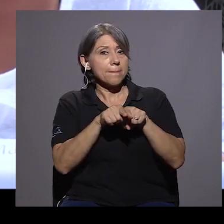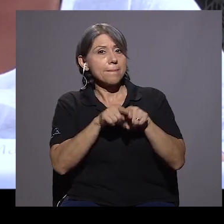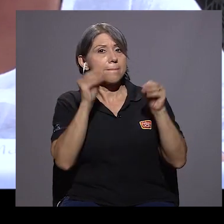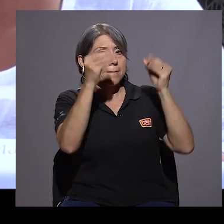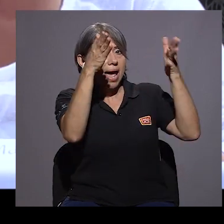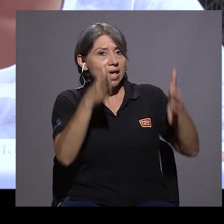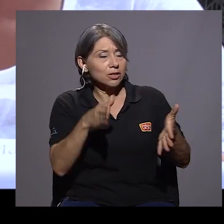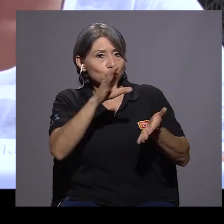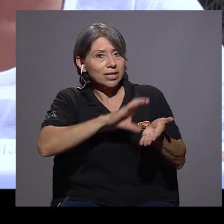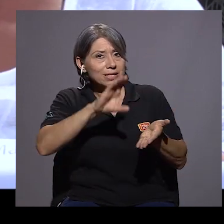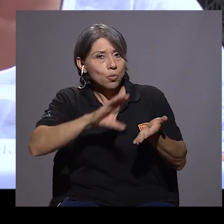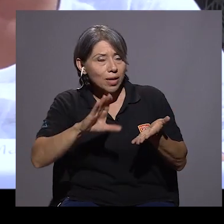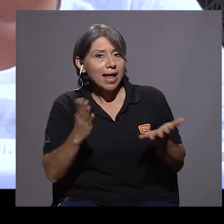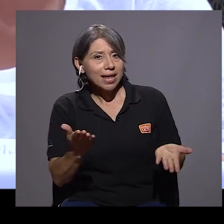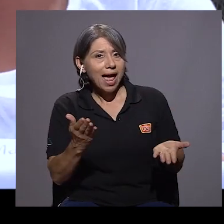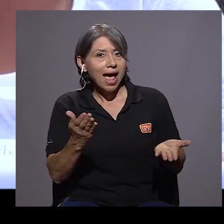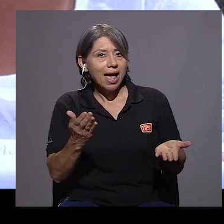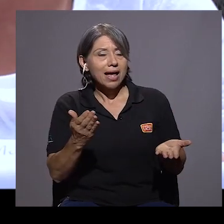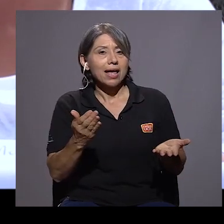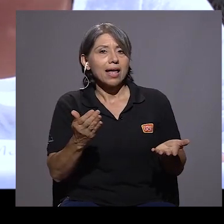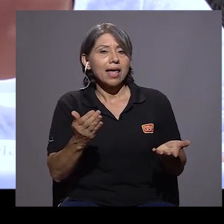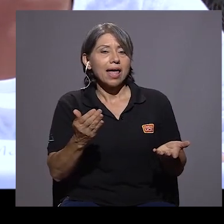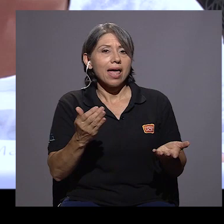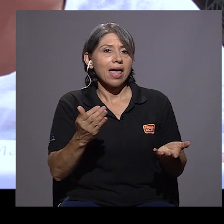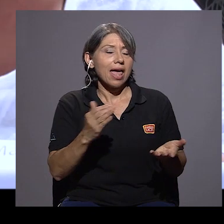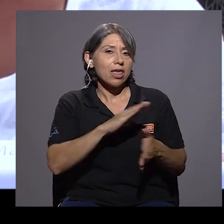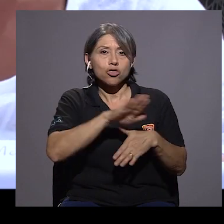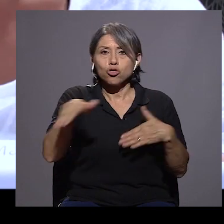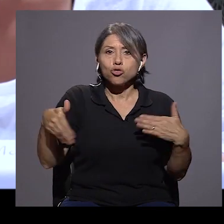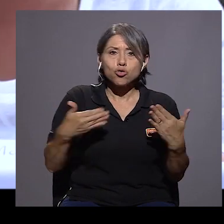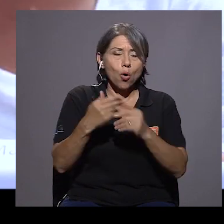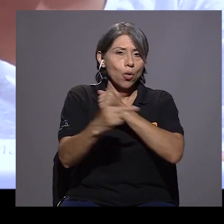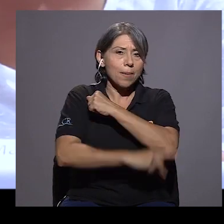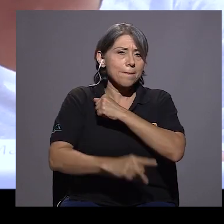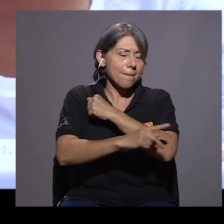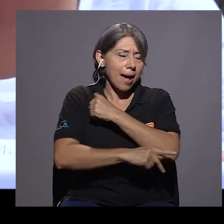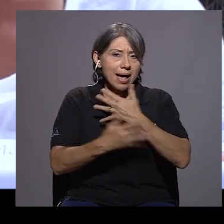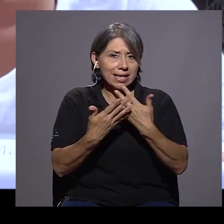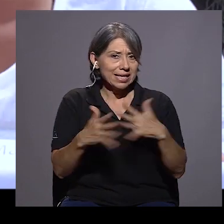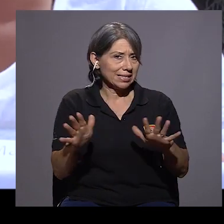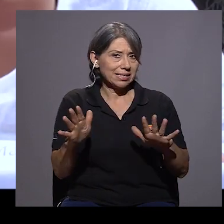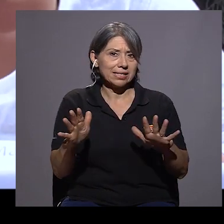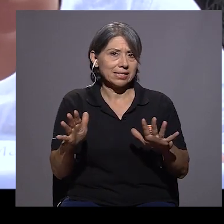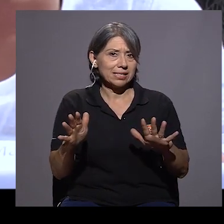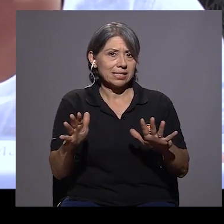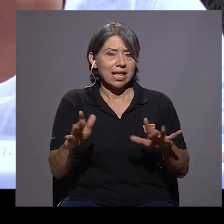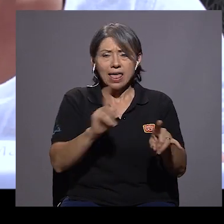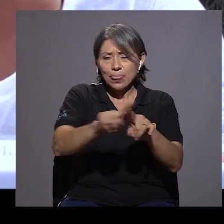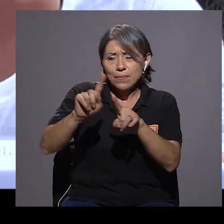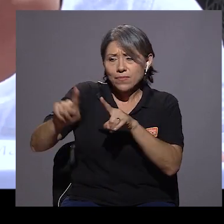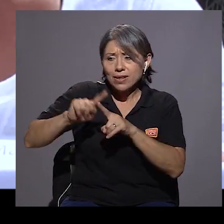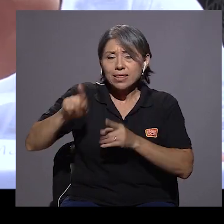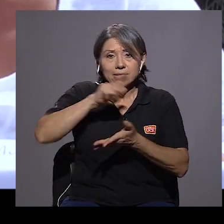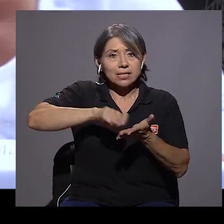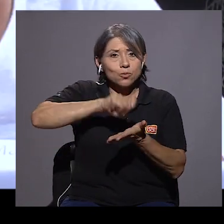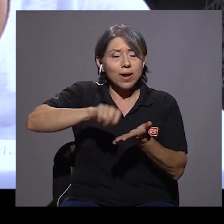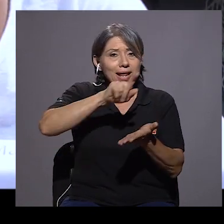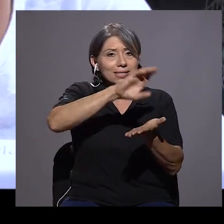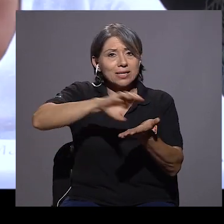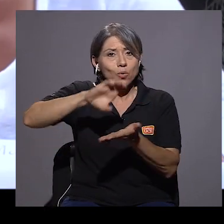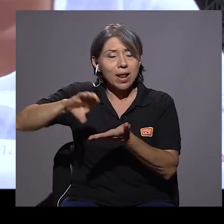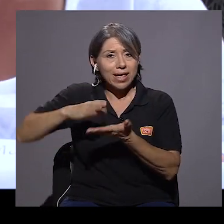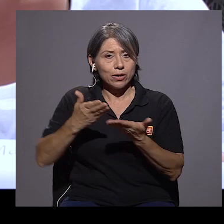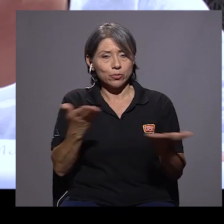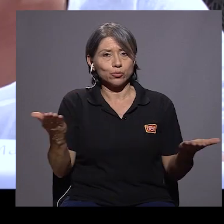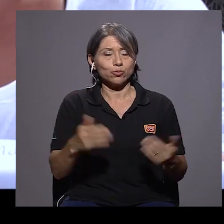de secundaria como también maestros de secundaria en todo el país a lo largo y ancho de